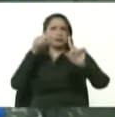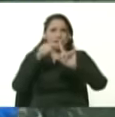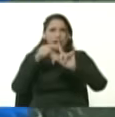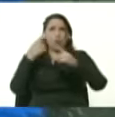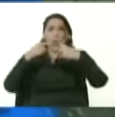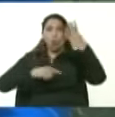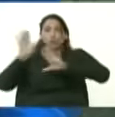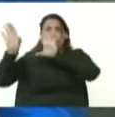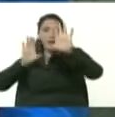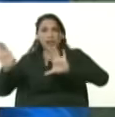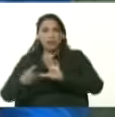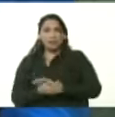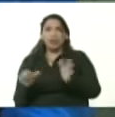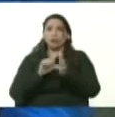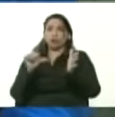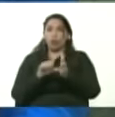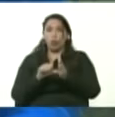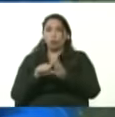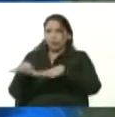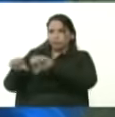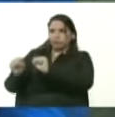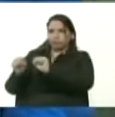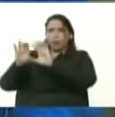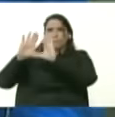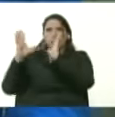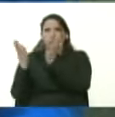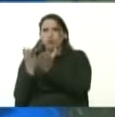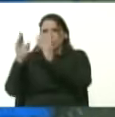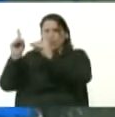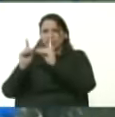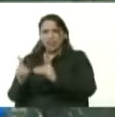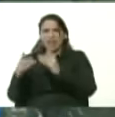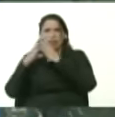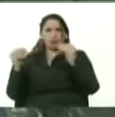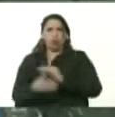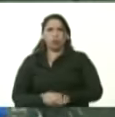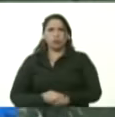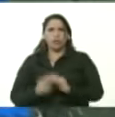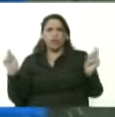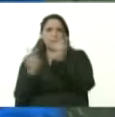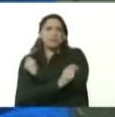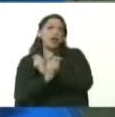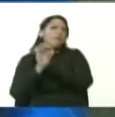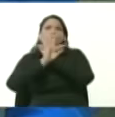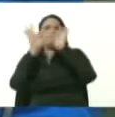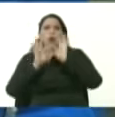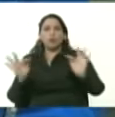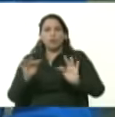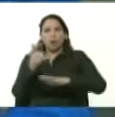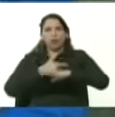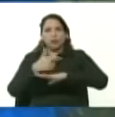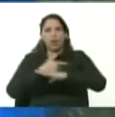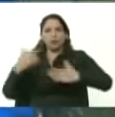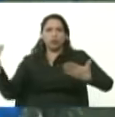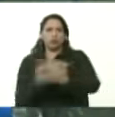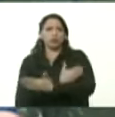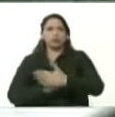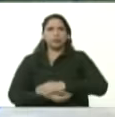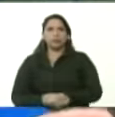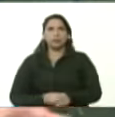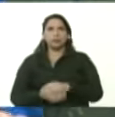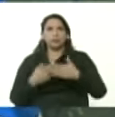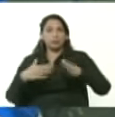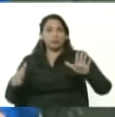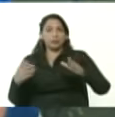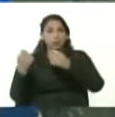otros países donde el hegemón del mundo decidiere a toda costa cambiar su forma de gobierno y robarse abiertamente los